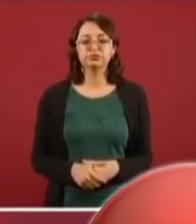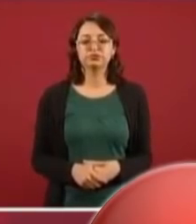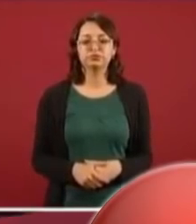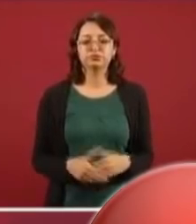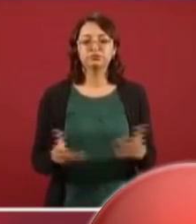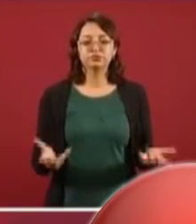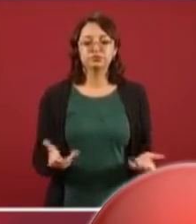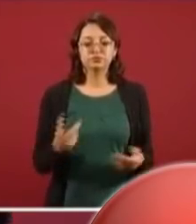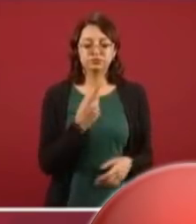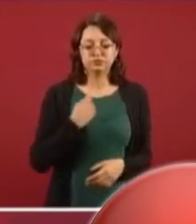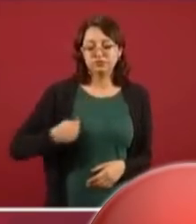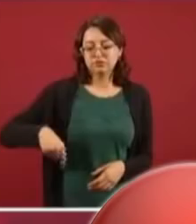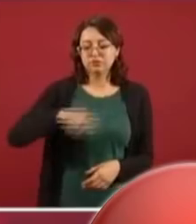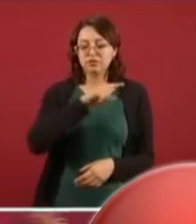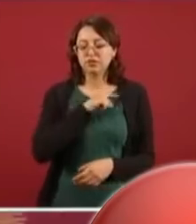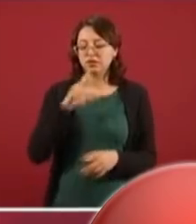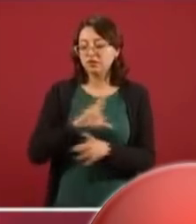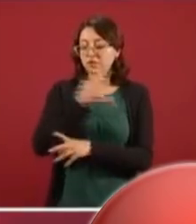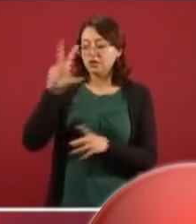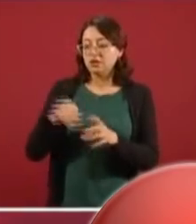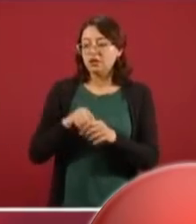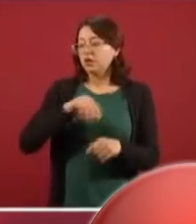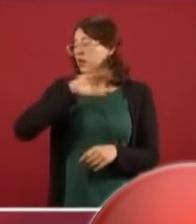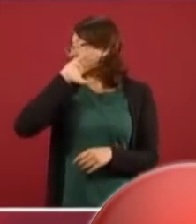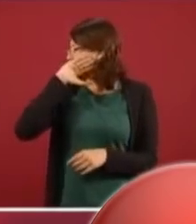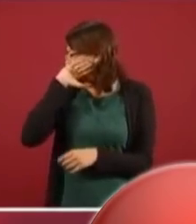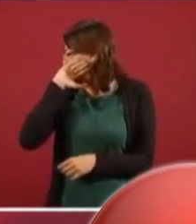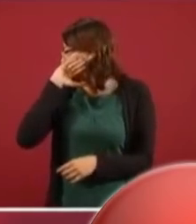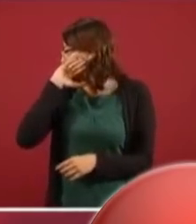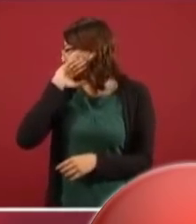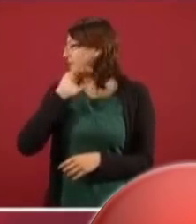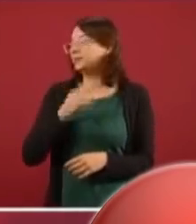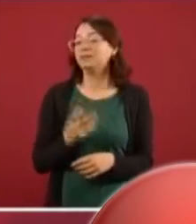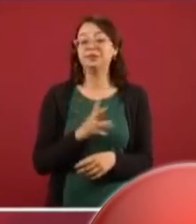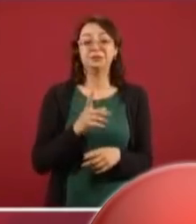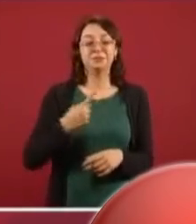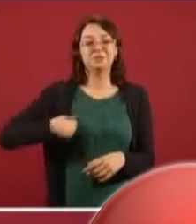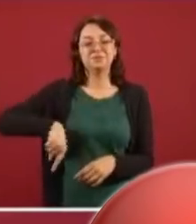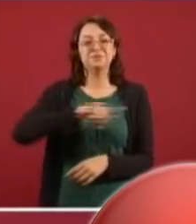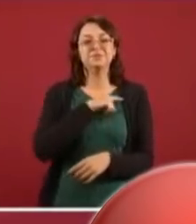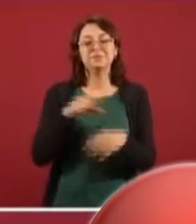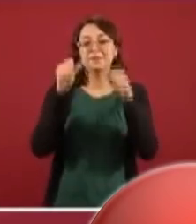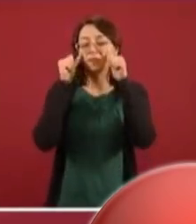una infraestructura completa de atención al problema de